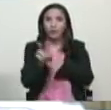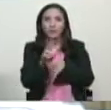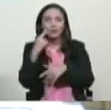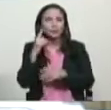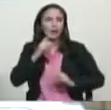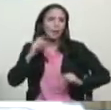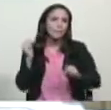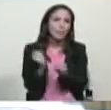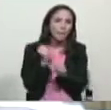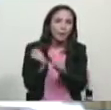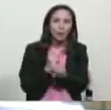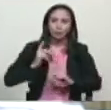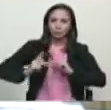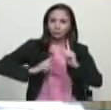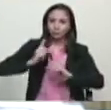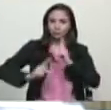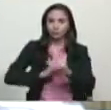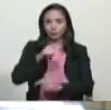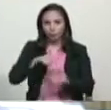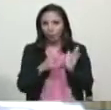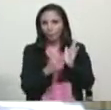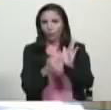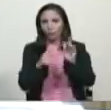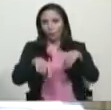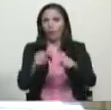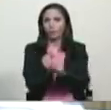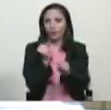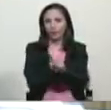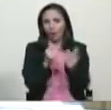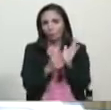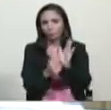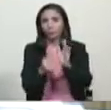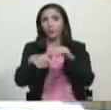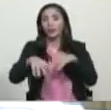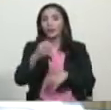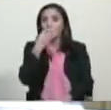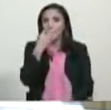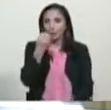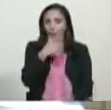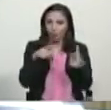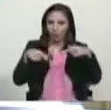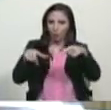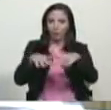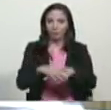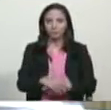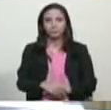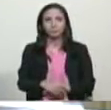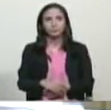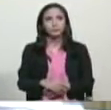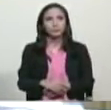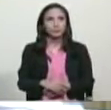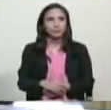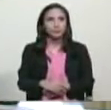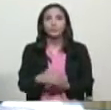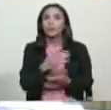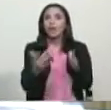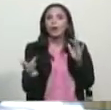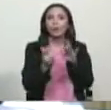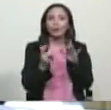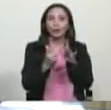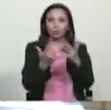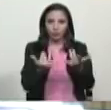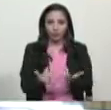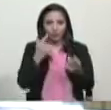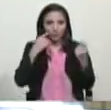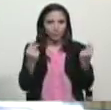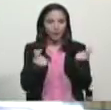que es la que yo quiero mostrar hoy en esta jornada de trabajo desde el Palacio Presidencial de Miraflores. Vamos a hacer un pase,